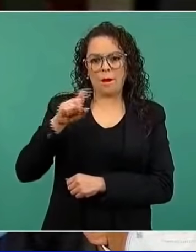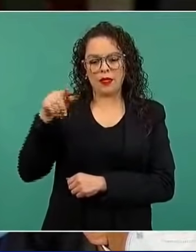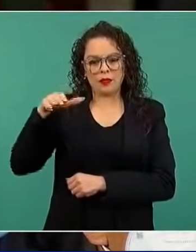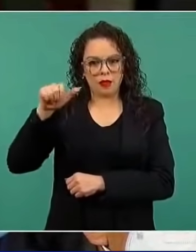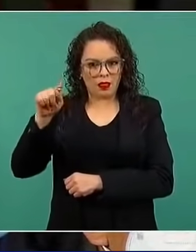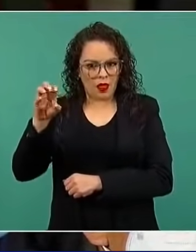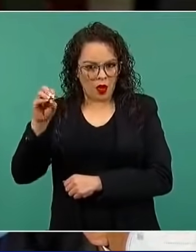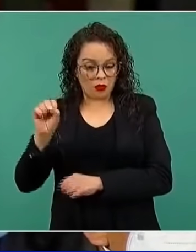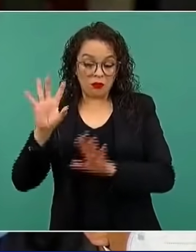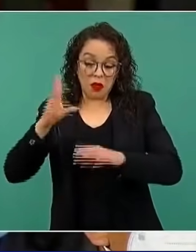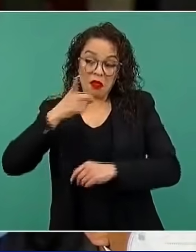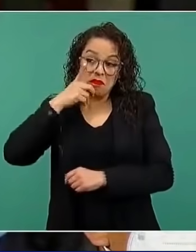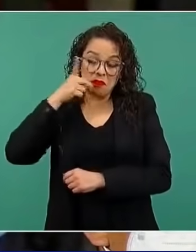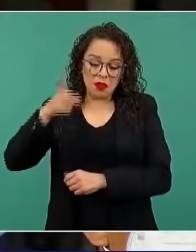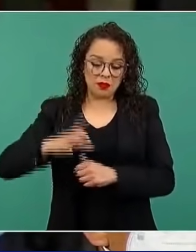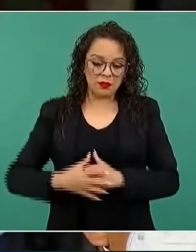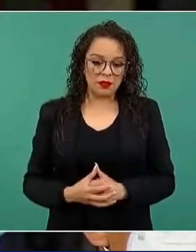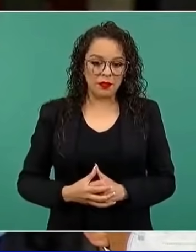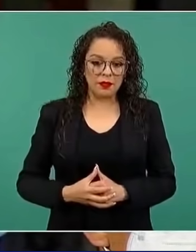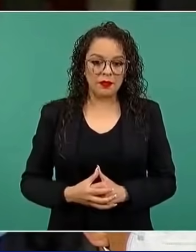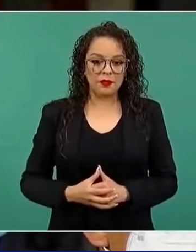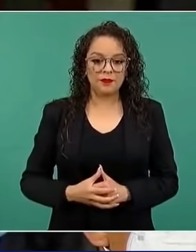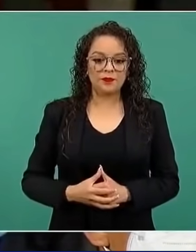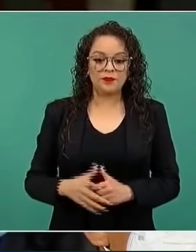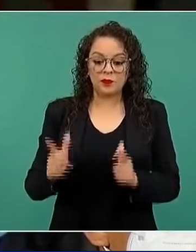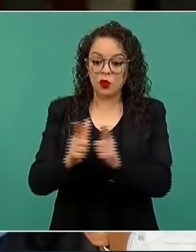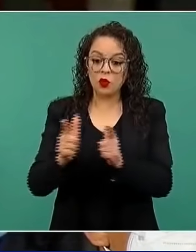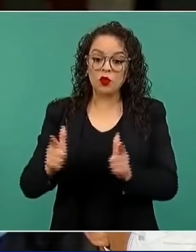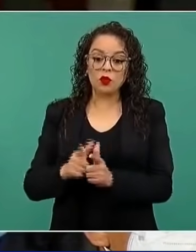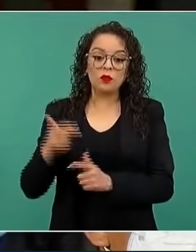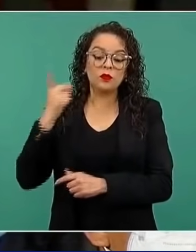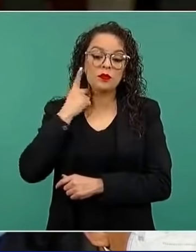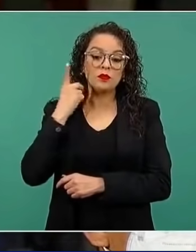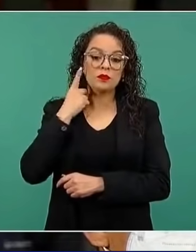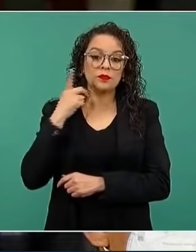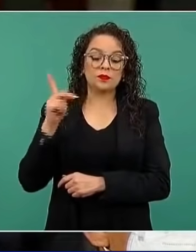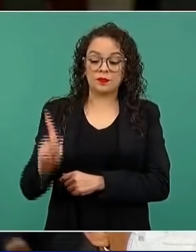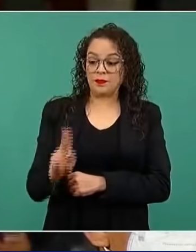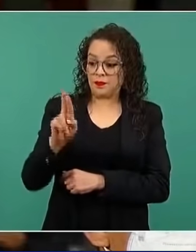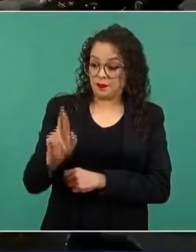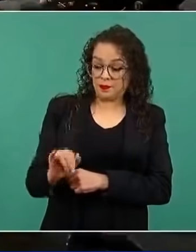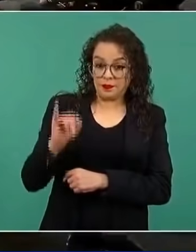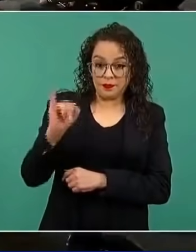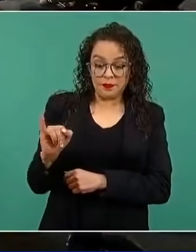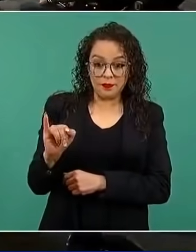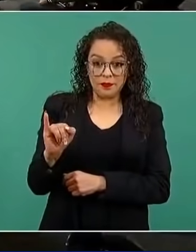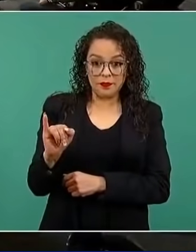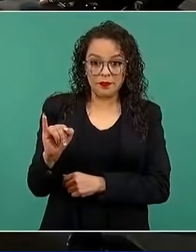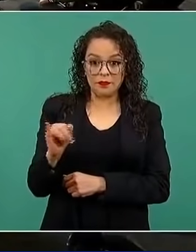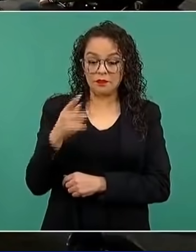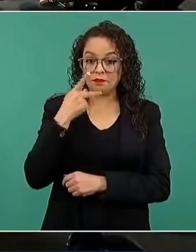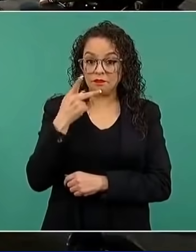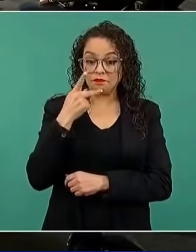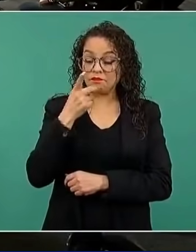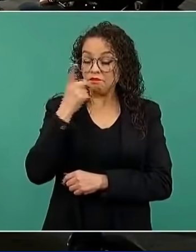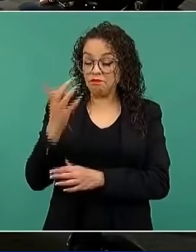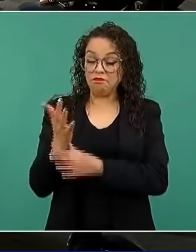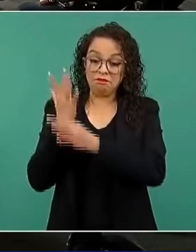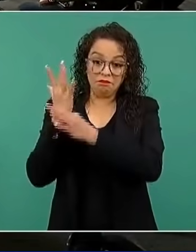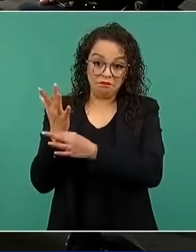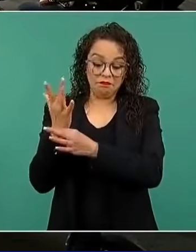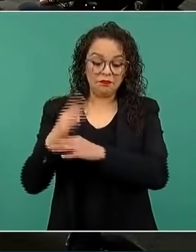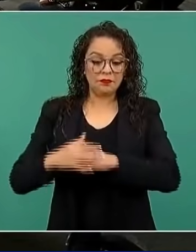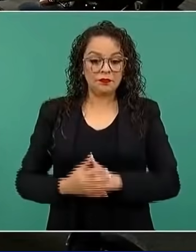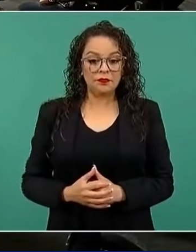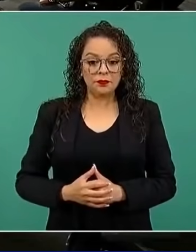trasciende que un grupo de diputados puntualmente del Partido Revolucionario Institucional han mencionado que no